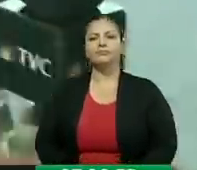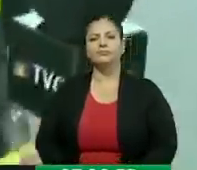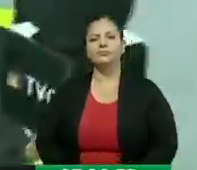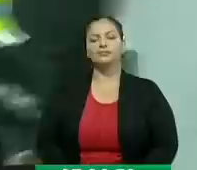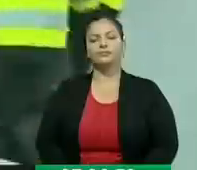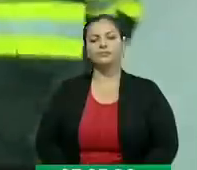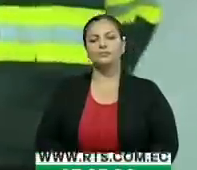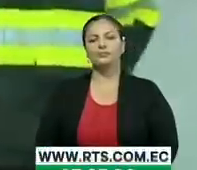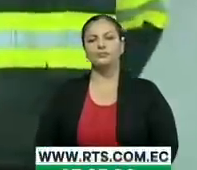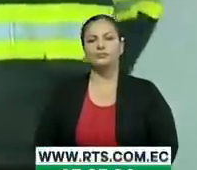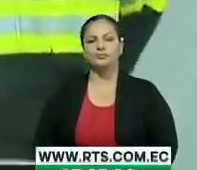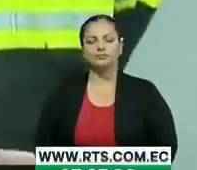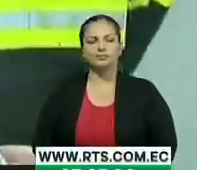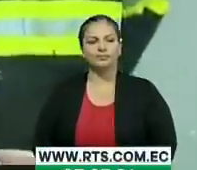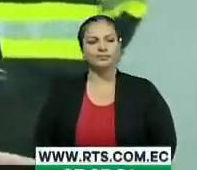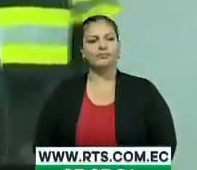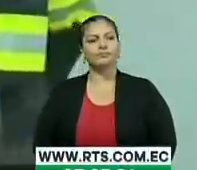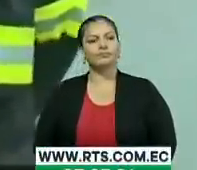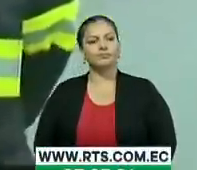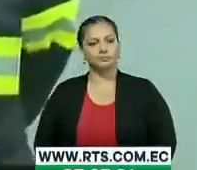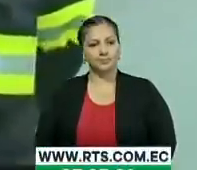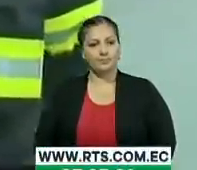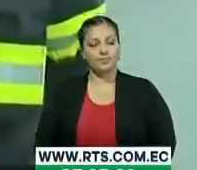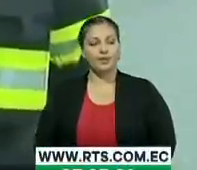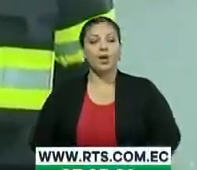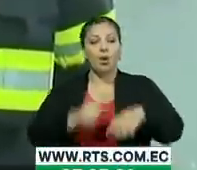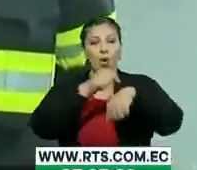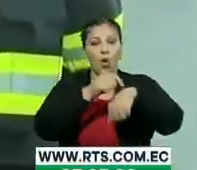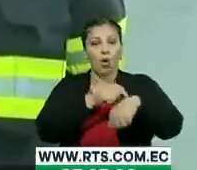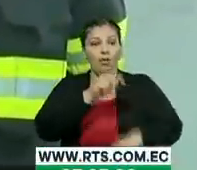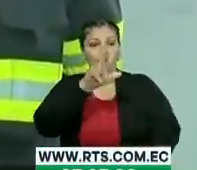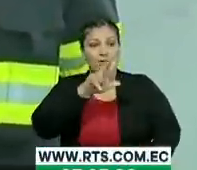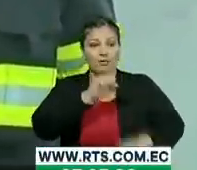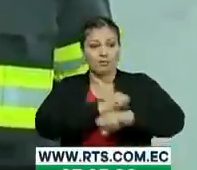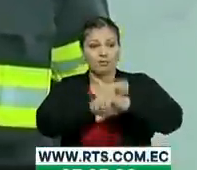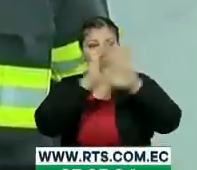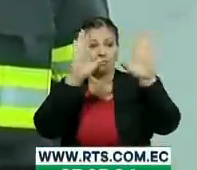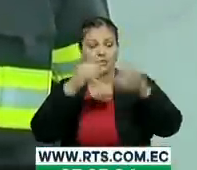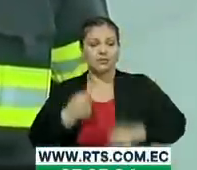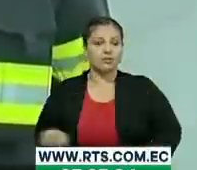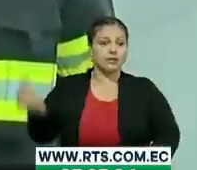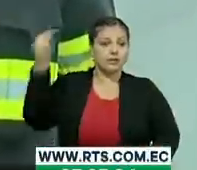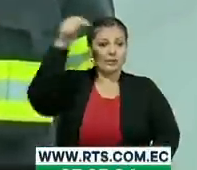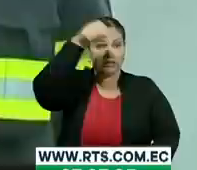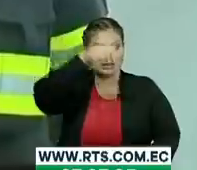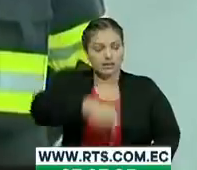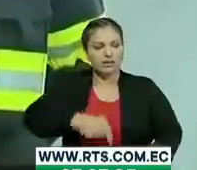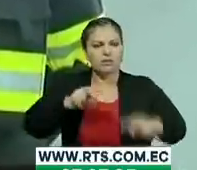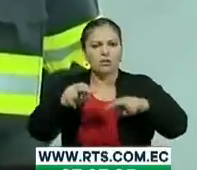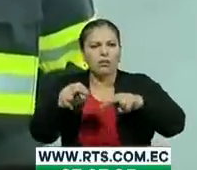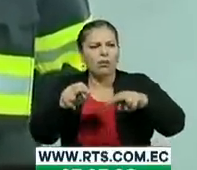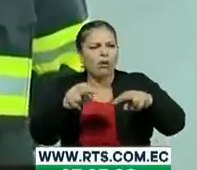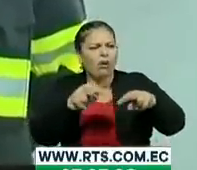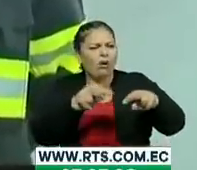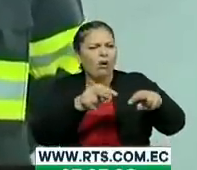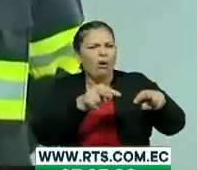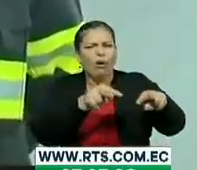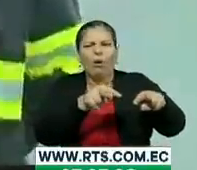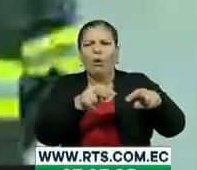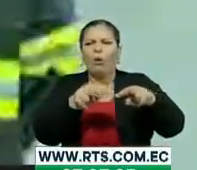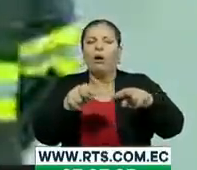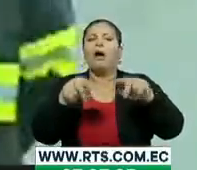accidente en horas de la madrugada? Bueno, siendo las 3 de la mañana, fuimos despachados por la central de emergencias. A nuestra llegada se verifica en el sector